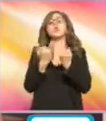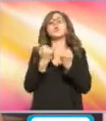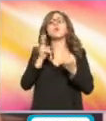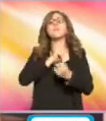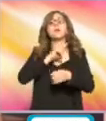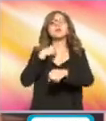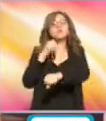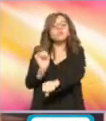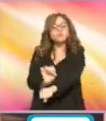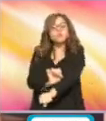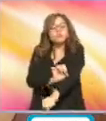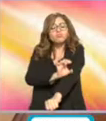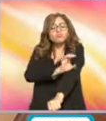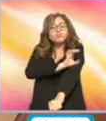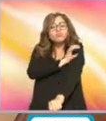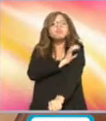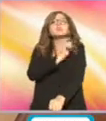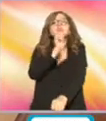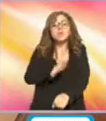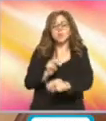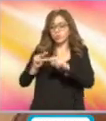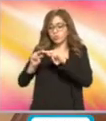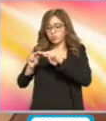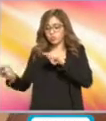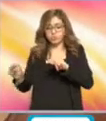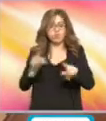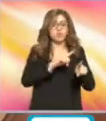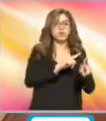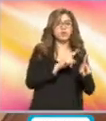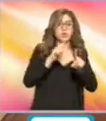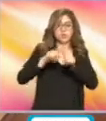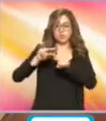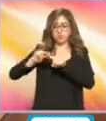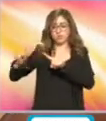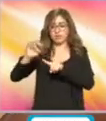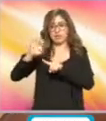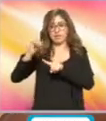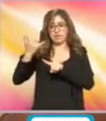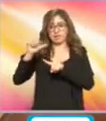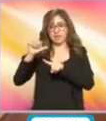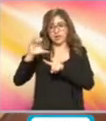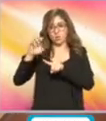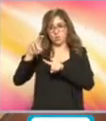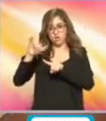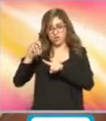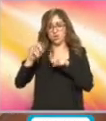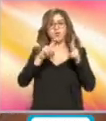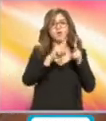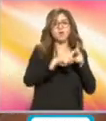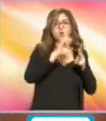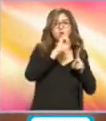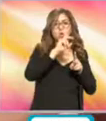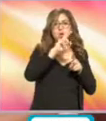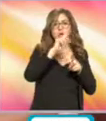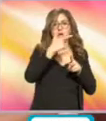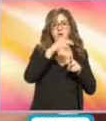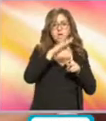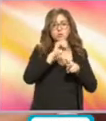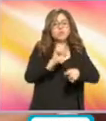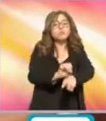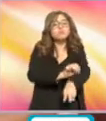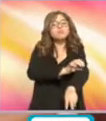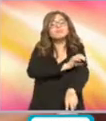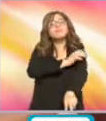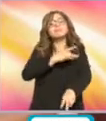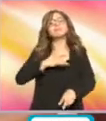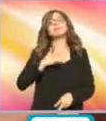puede realmente separar el orgasmo de la eyaculación. Entonces puede ser antes incluso de la eyaculación, porque uno relaciona que Claro. cuando uno eyacula está